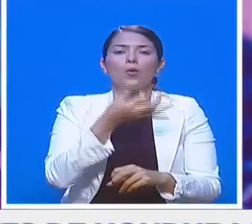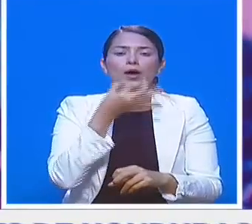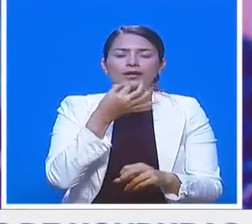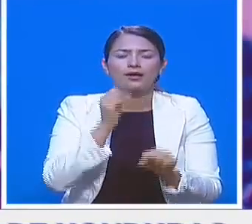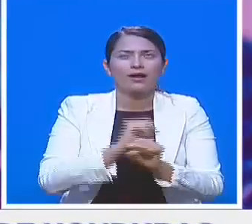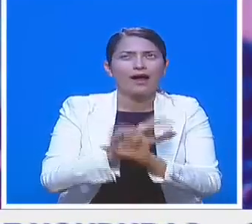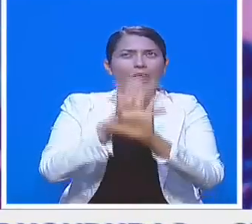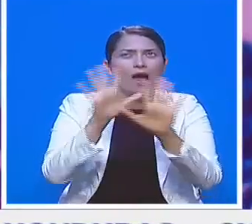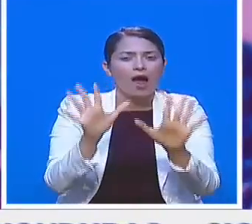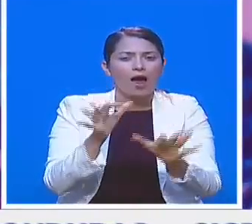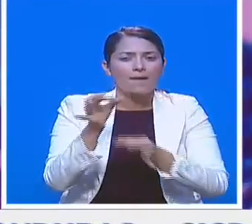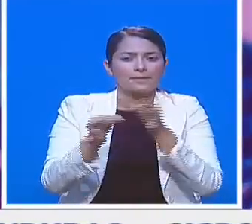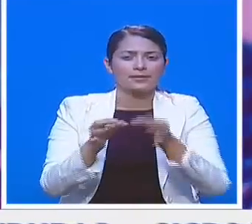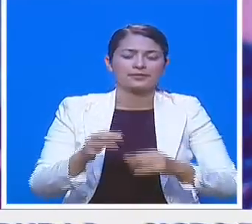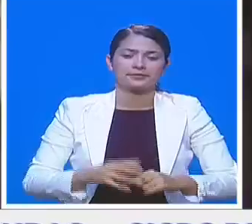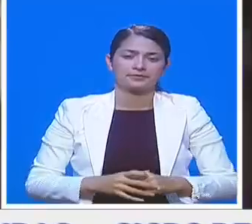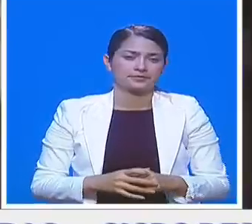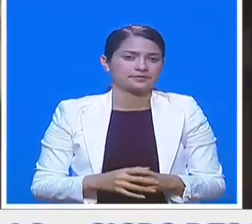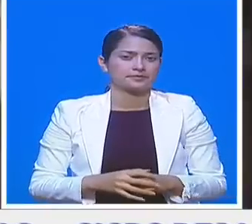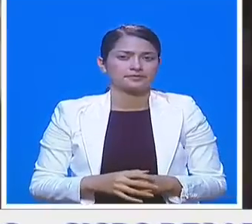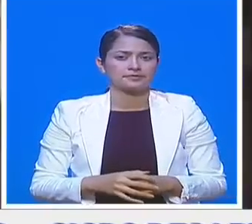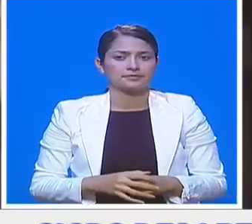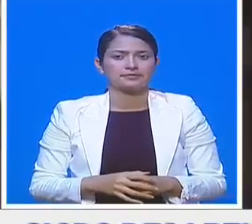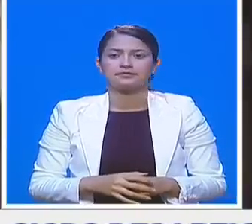Sebastián, coméntanos.